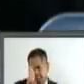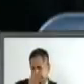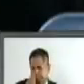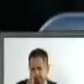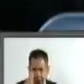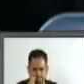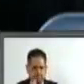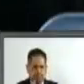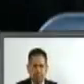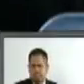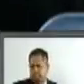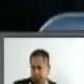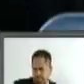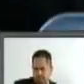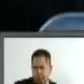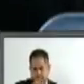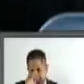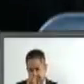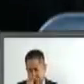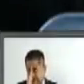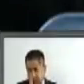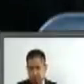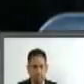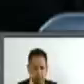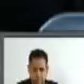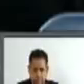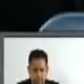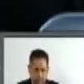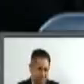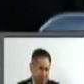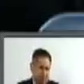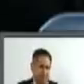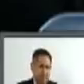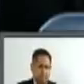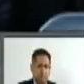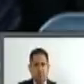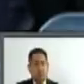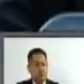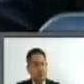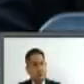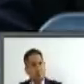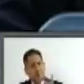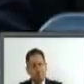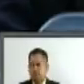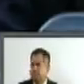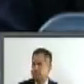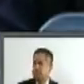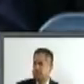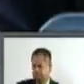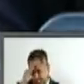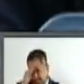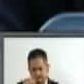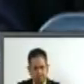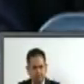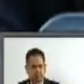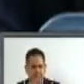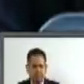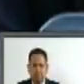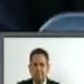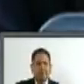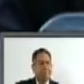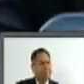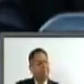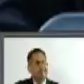connacionales. Cada año, cientos de miles de canadienses deciden aprovechar el benévolo clima mexicano